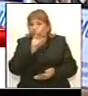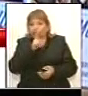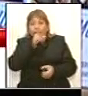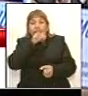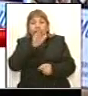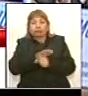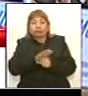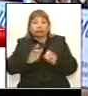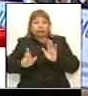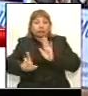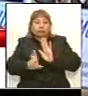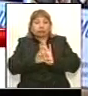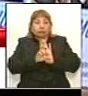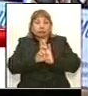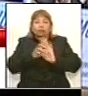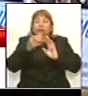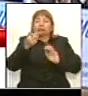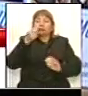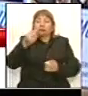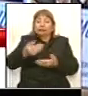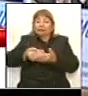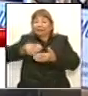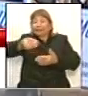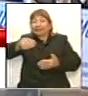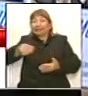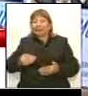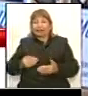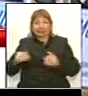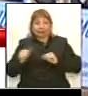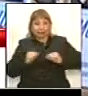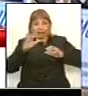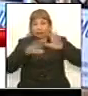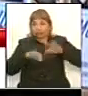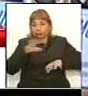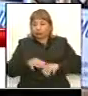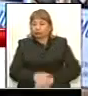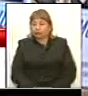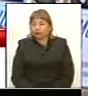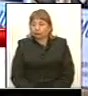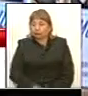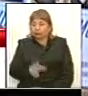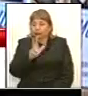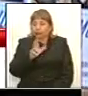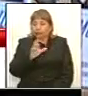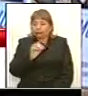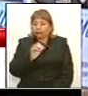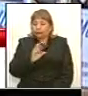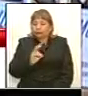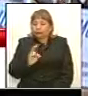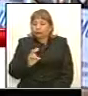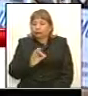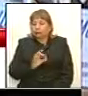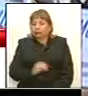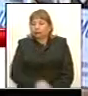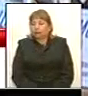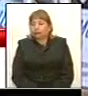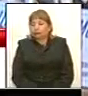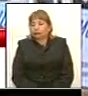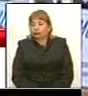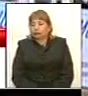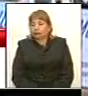la ley, porque eso es prevención justamente de desastres. Es la 30779, que es ley. Gracias.